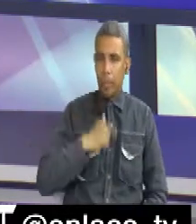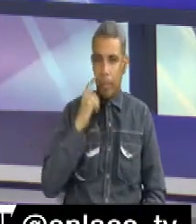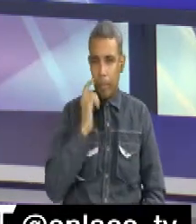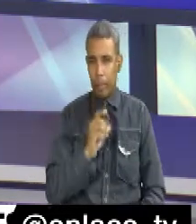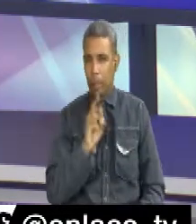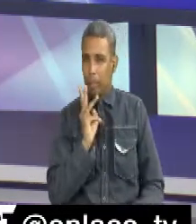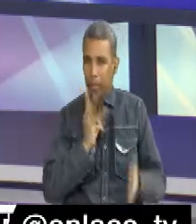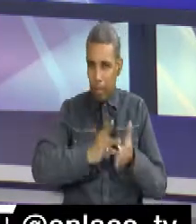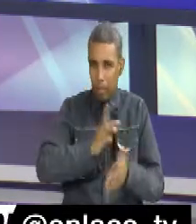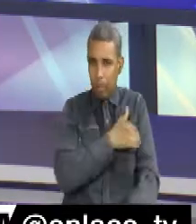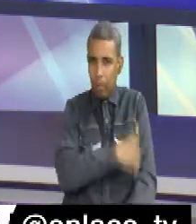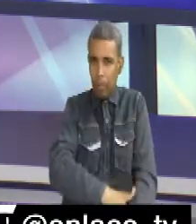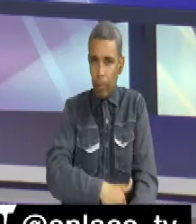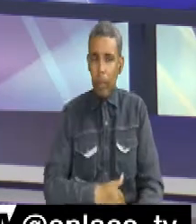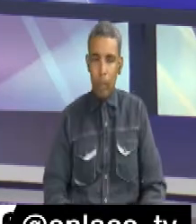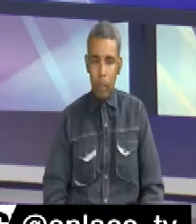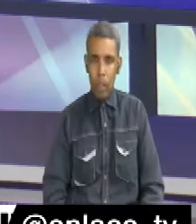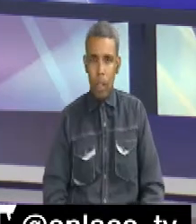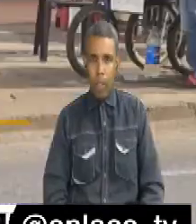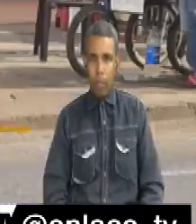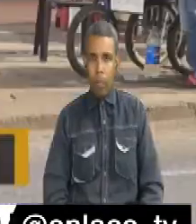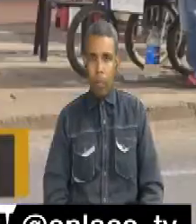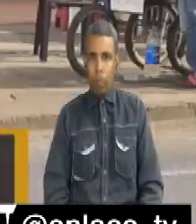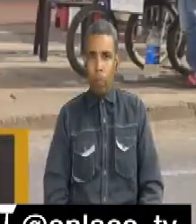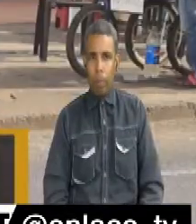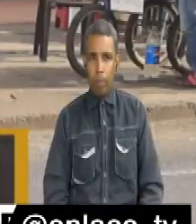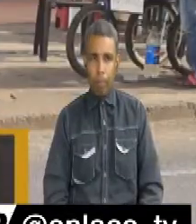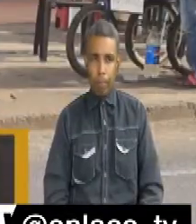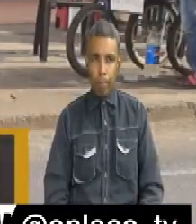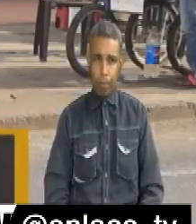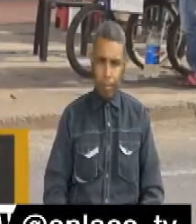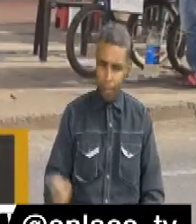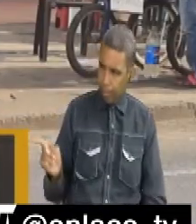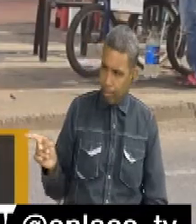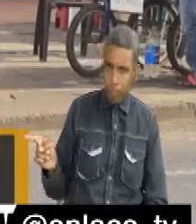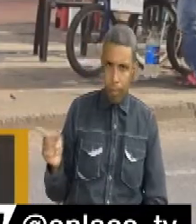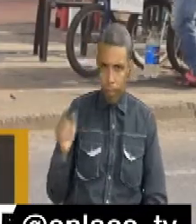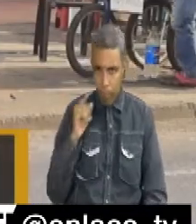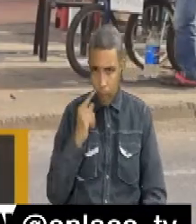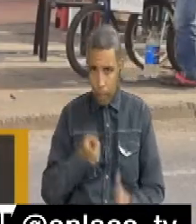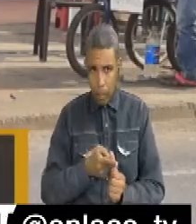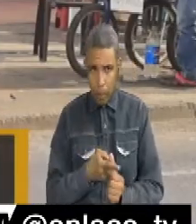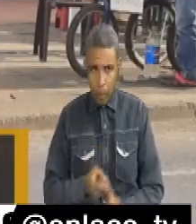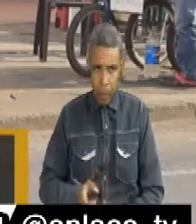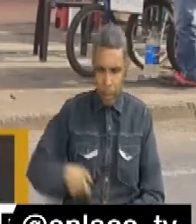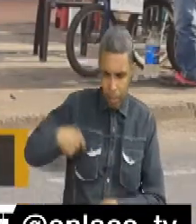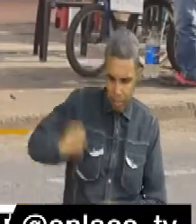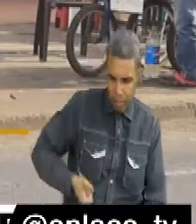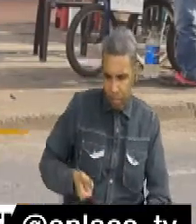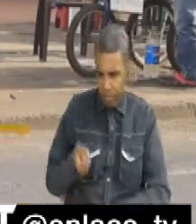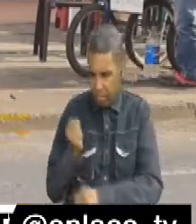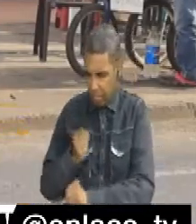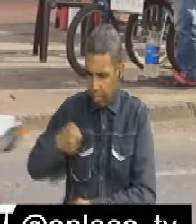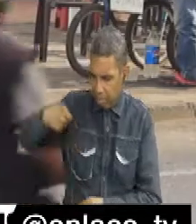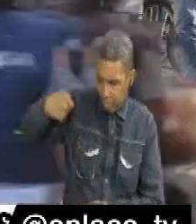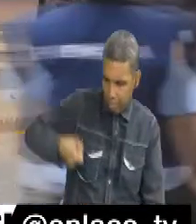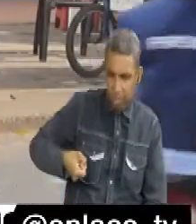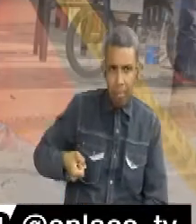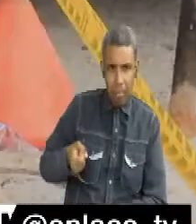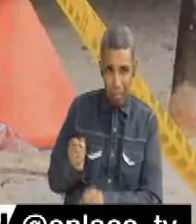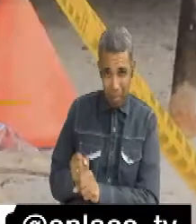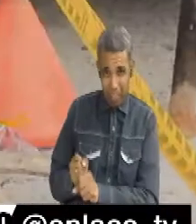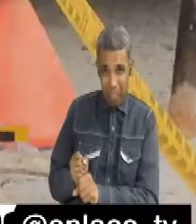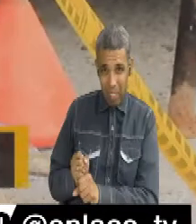9.324 millones de pesos. Así, con trabajos de perforación horizontales subterráneas para no dañar las vías de la